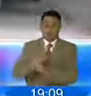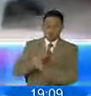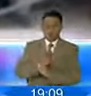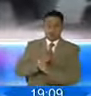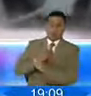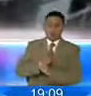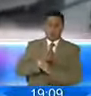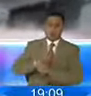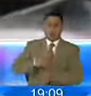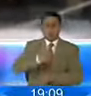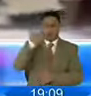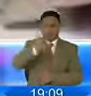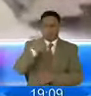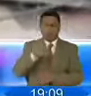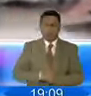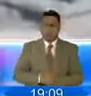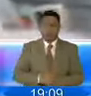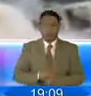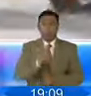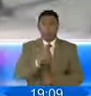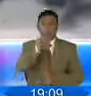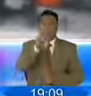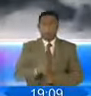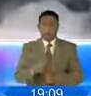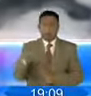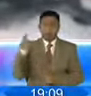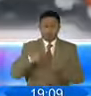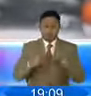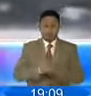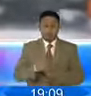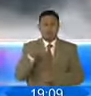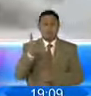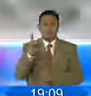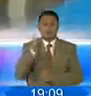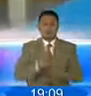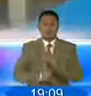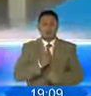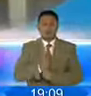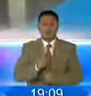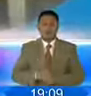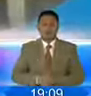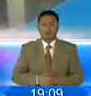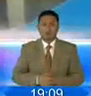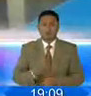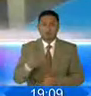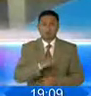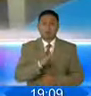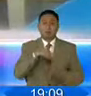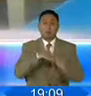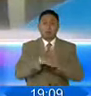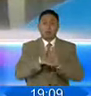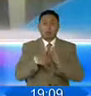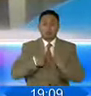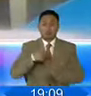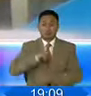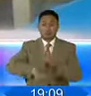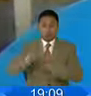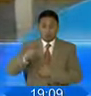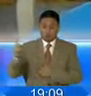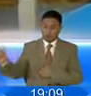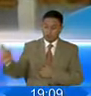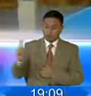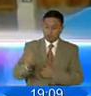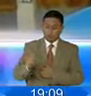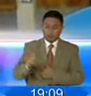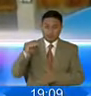fueron disparadas, dejando malherida a una joven de 18 años. Venía del banco retirando el dinero mi hermana y al